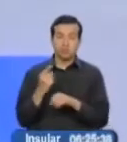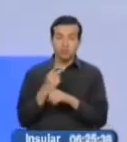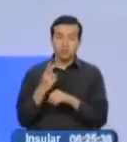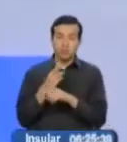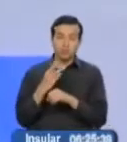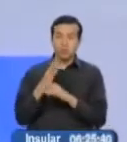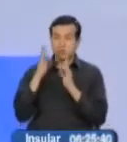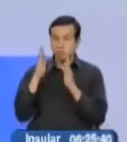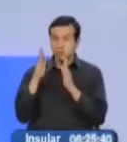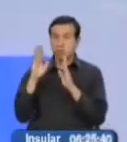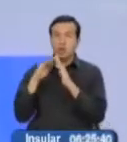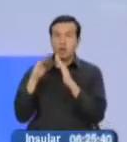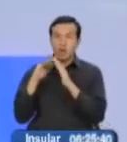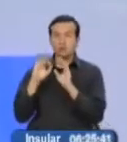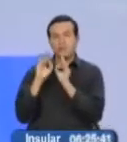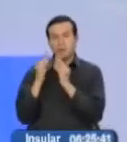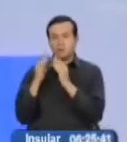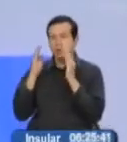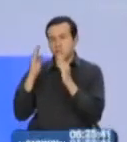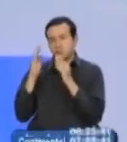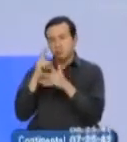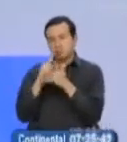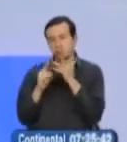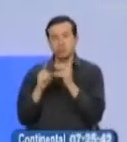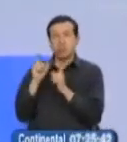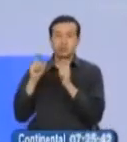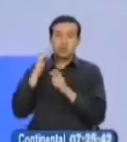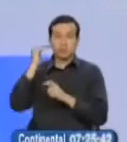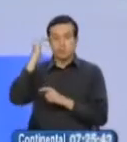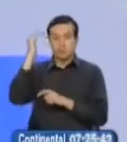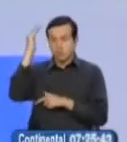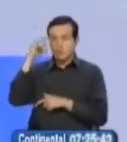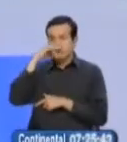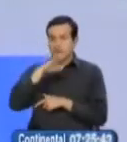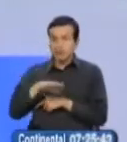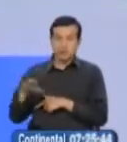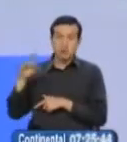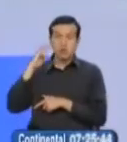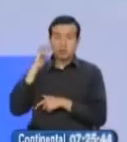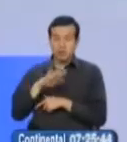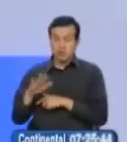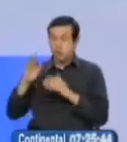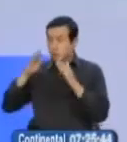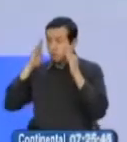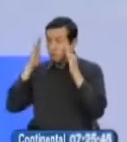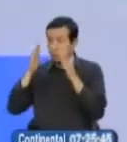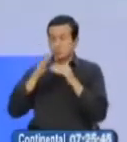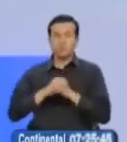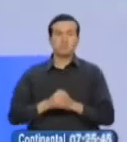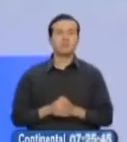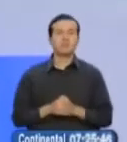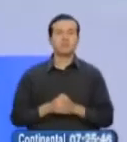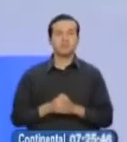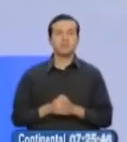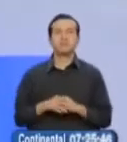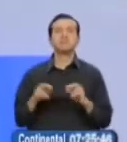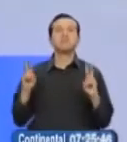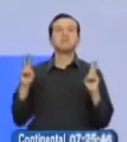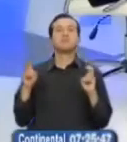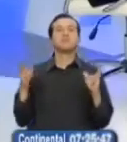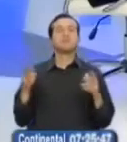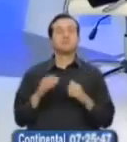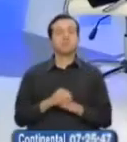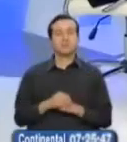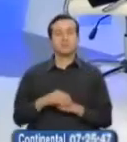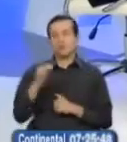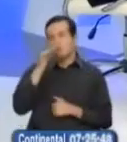las necesidades del hogar y de la familia, de las personas adultas mayores, de los niños y las niñas, y también el tema de